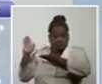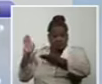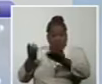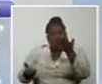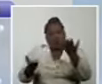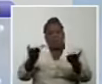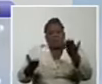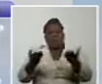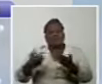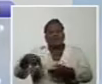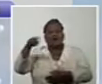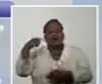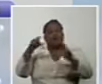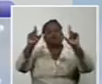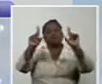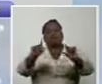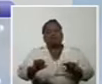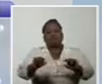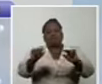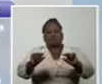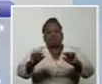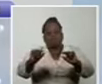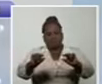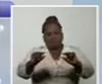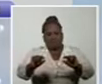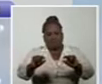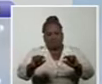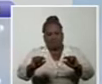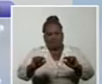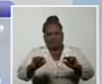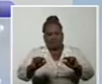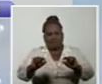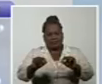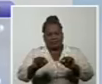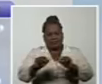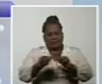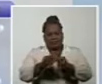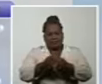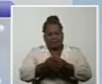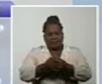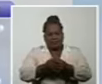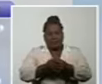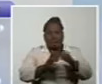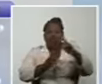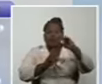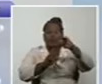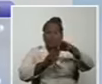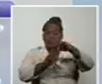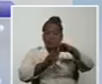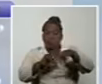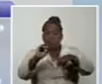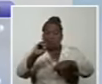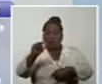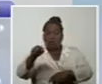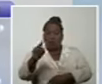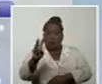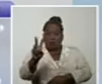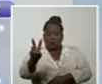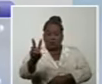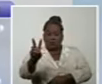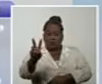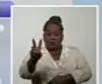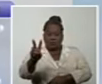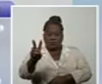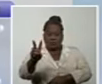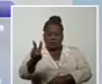una disminución. De ahí, bueno, Las Tunas con 0,2, Las